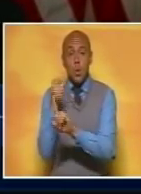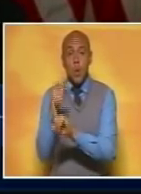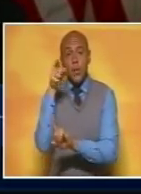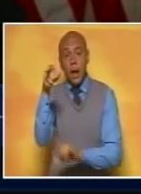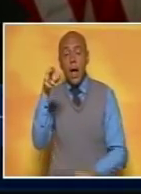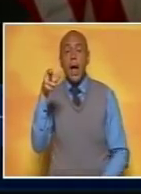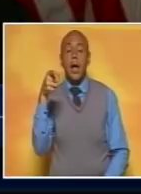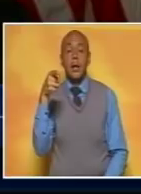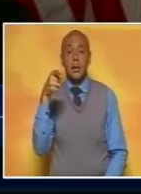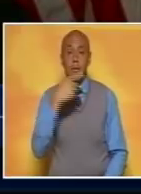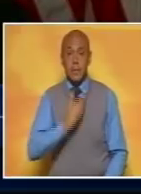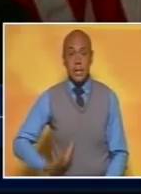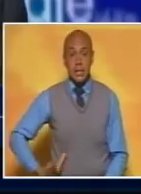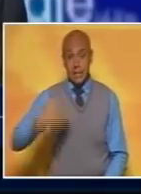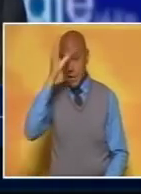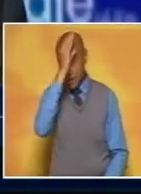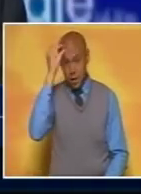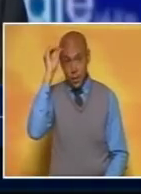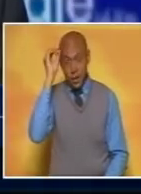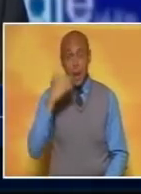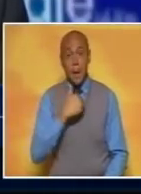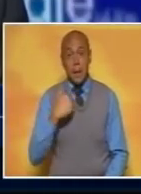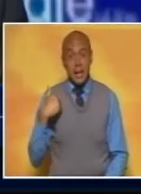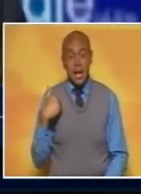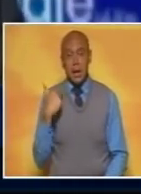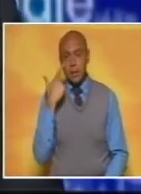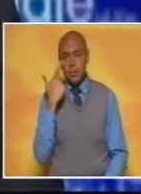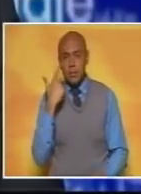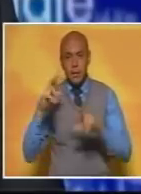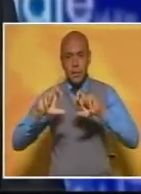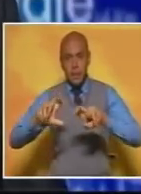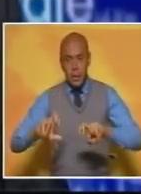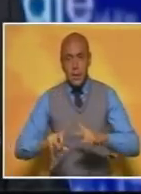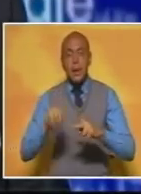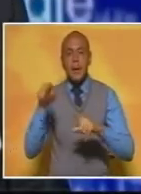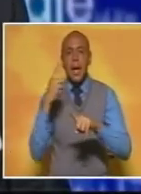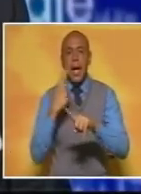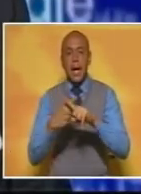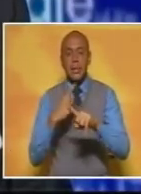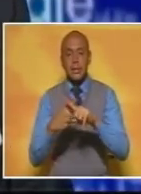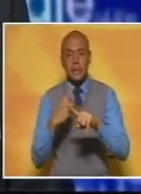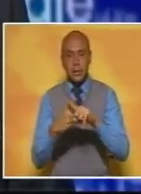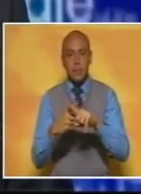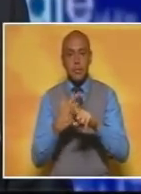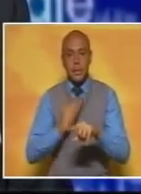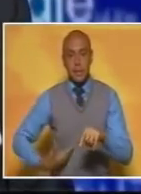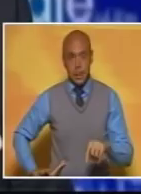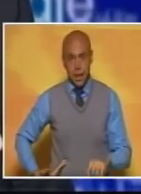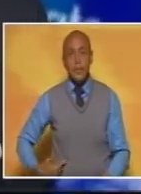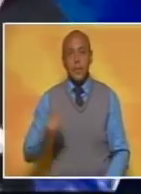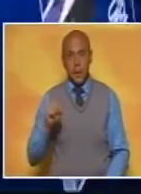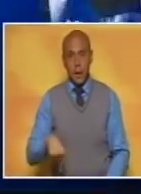habrían ayudado a financiar los esfuerzos para investigar al ex vicepresidente demócrata Joe Biden.